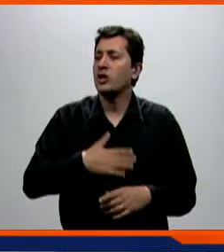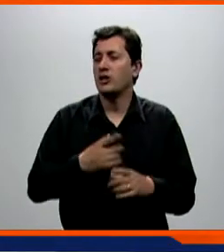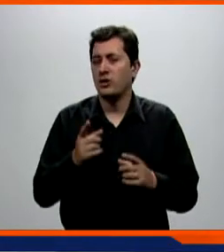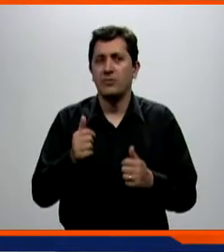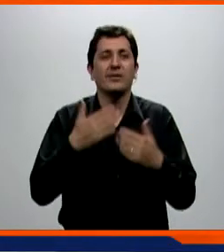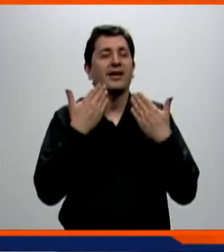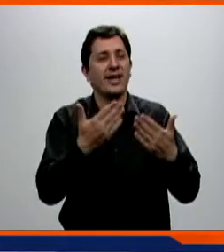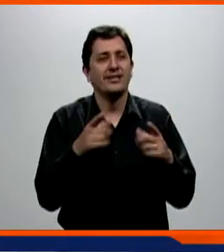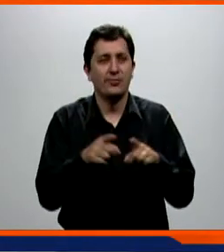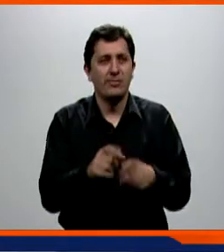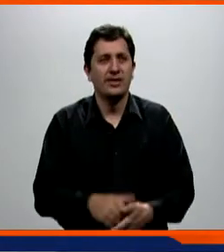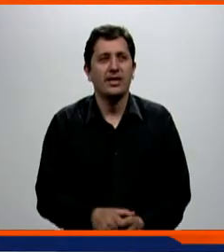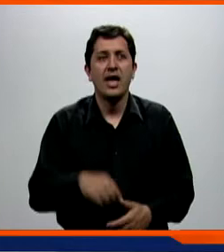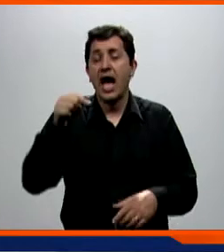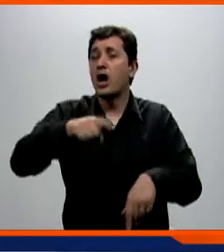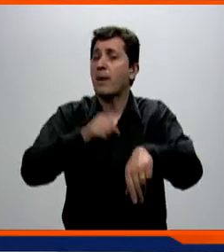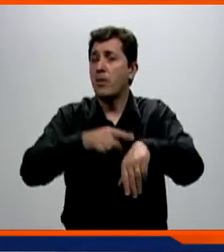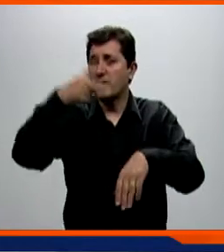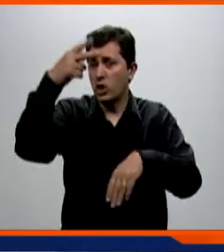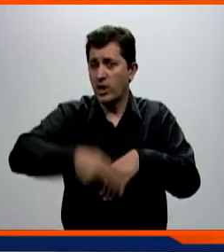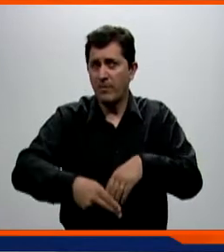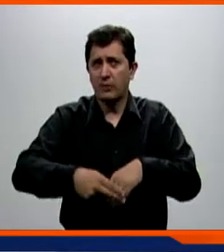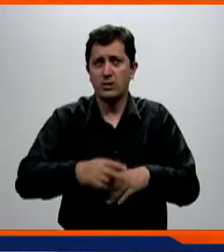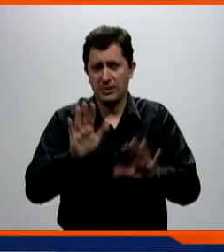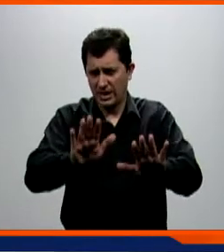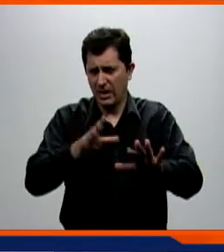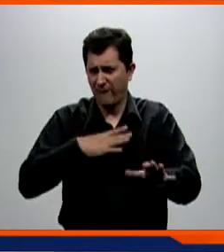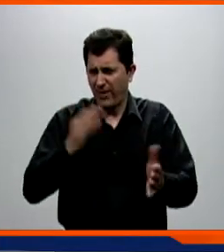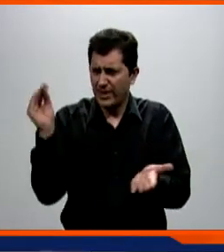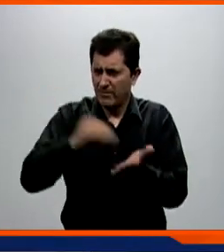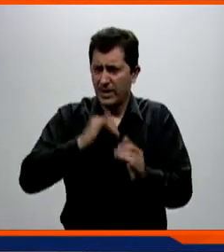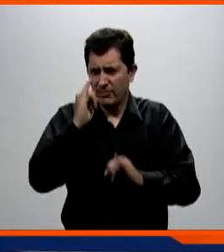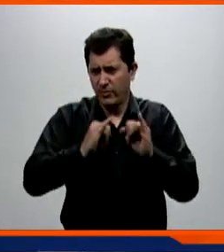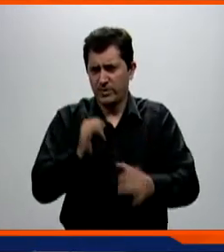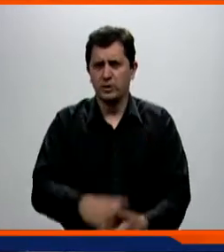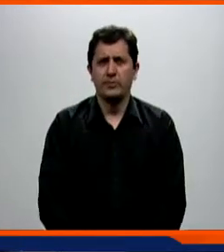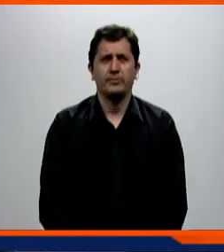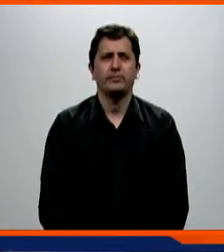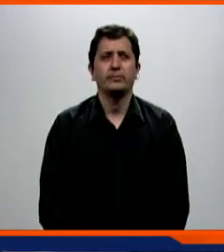Igualmente, muchas gracias. Hacemos una pausa, Gaby. Así es, pero no se muevan de ahí que nos queda mucho para compartir.